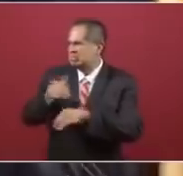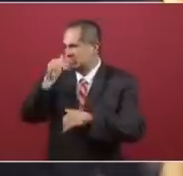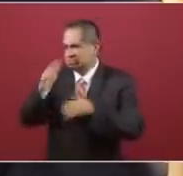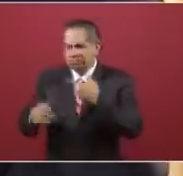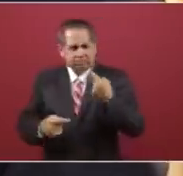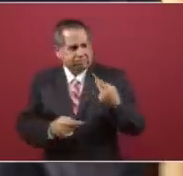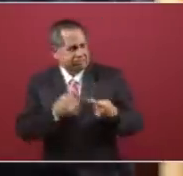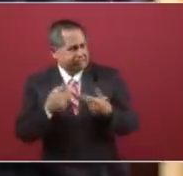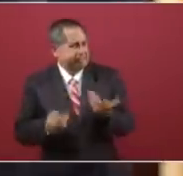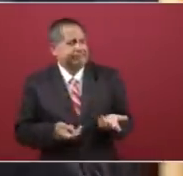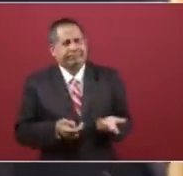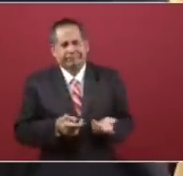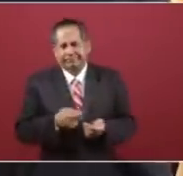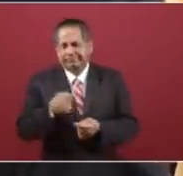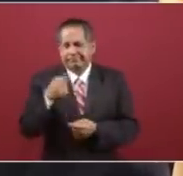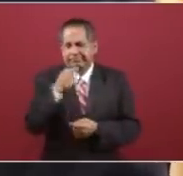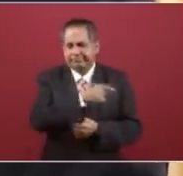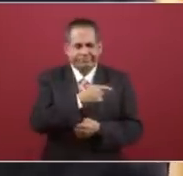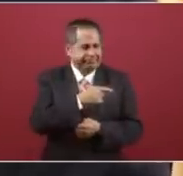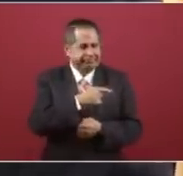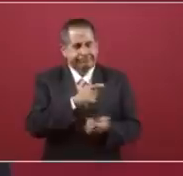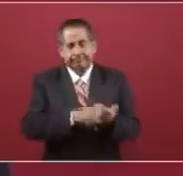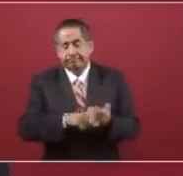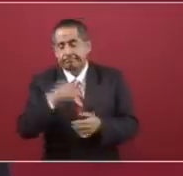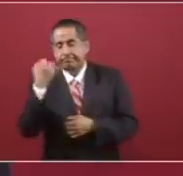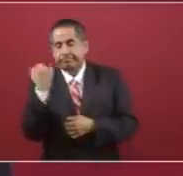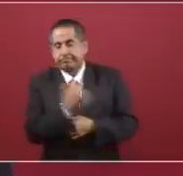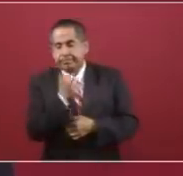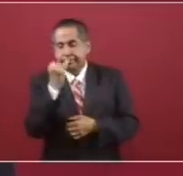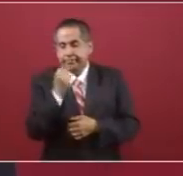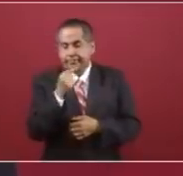caigan hasta en el ridículo